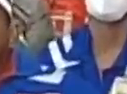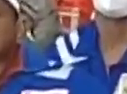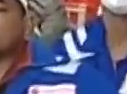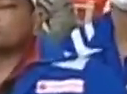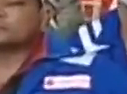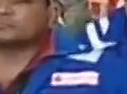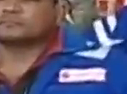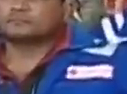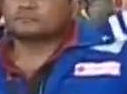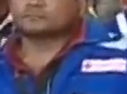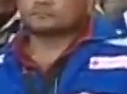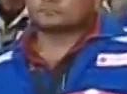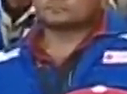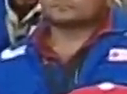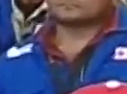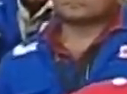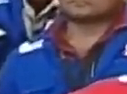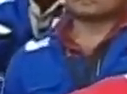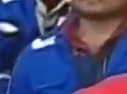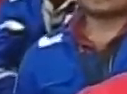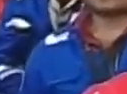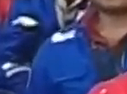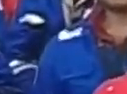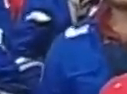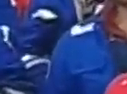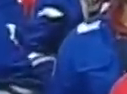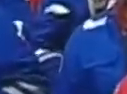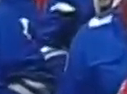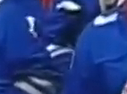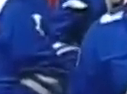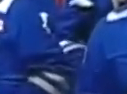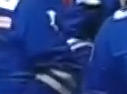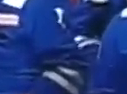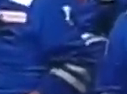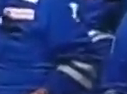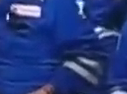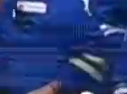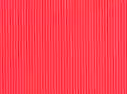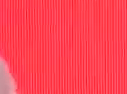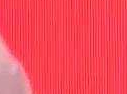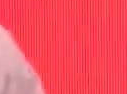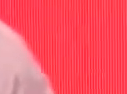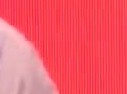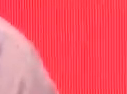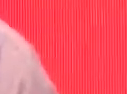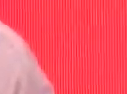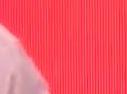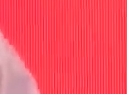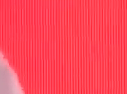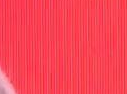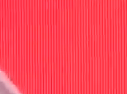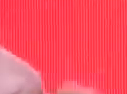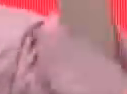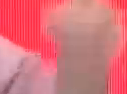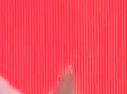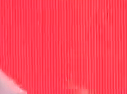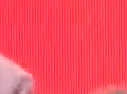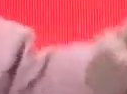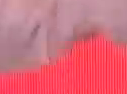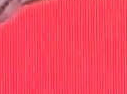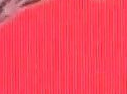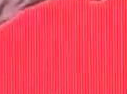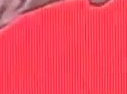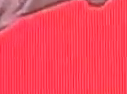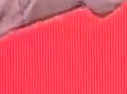compañeros que quedaron en el camino por la pandemia, que expusieron su vida, como es el caso de Joel Medina, un